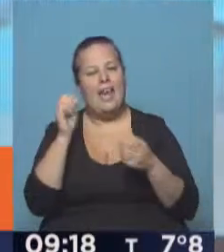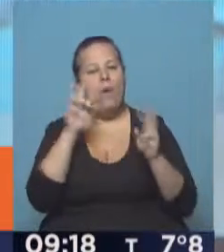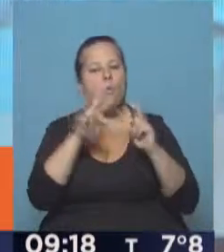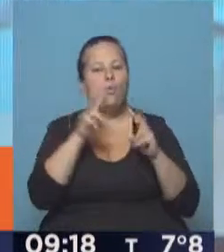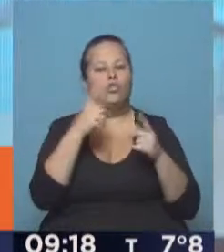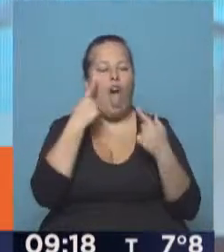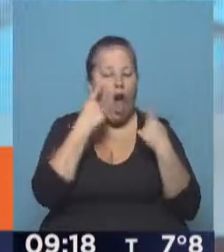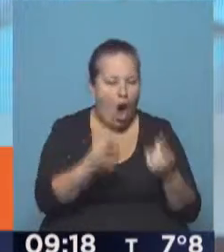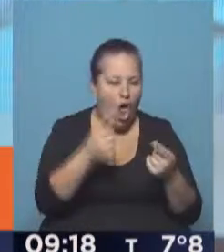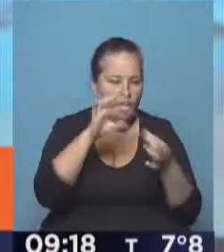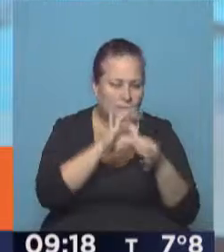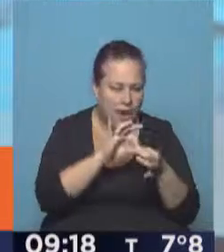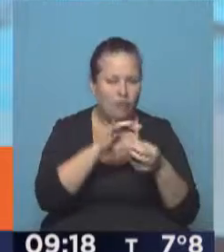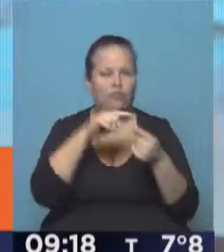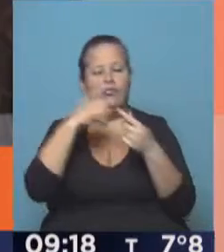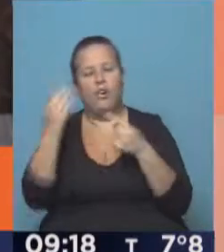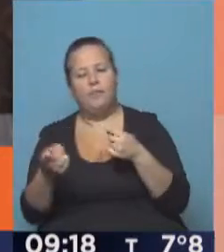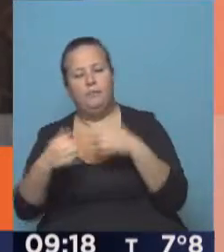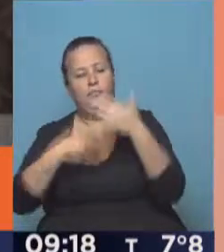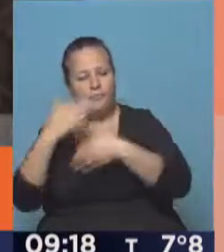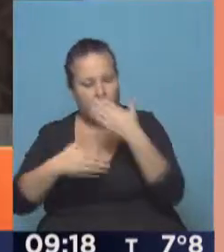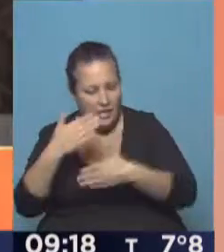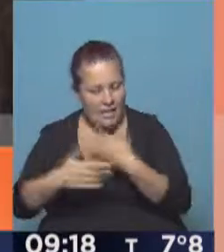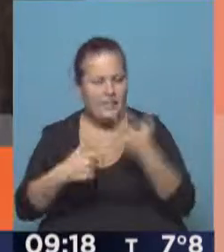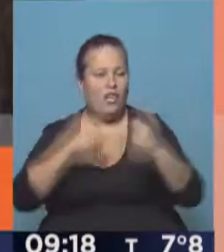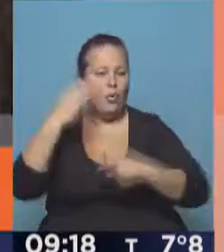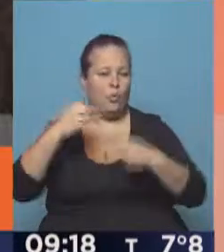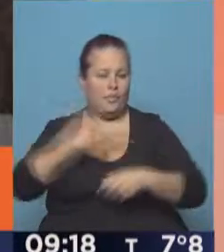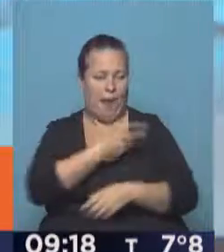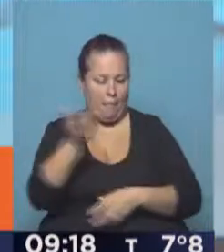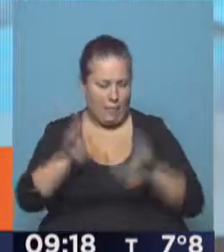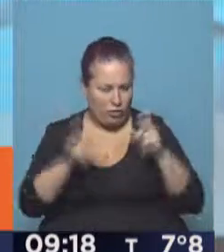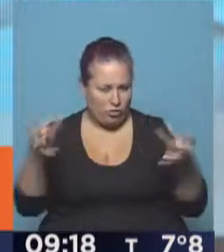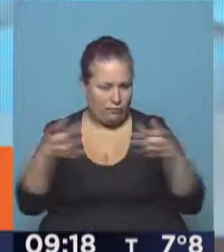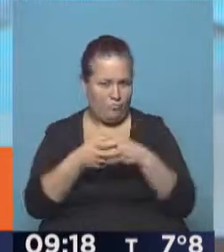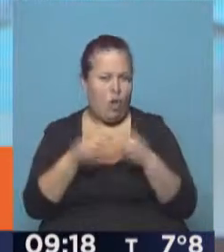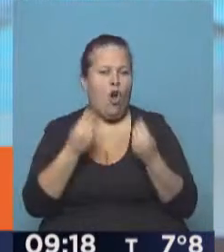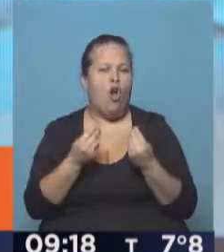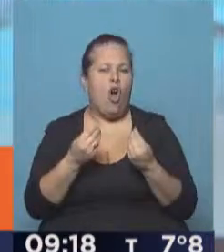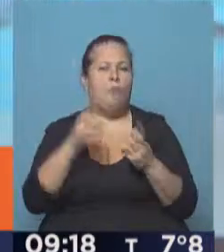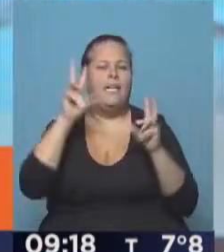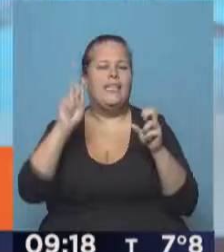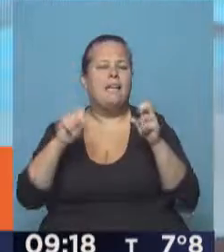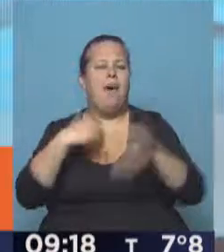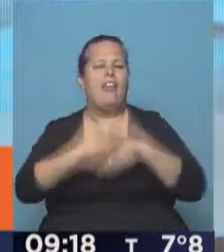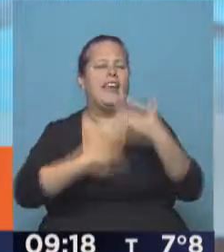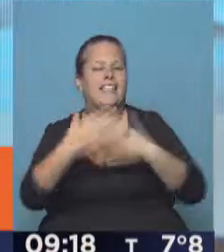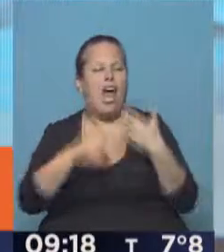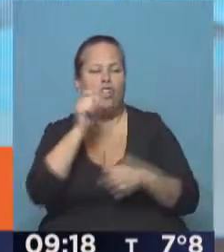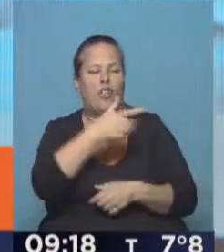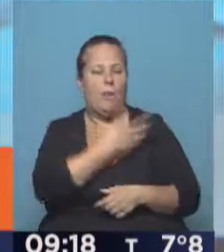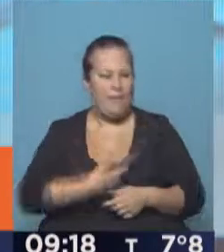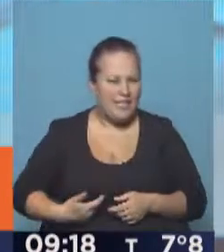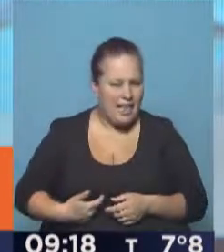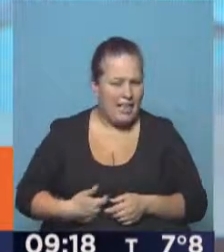el conocimiento al desarrollo y a la justicia social. ¿En qué medida el concepto de desarrollo que tiene el presidente de